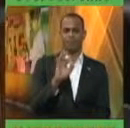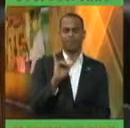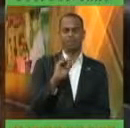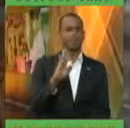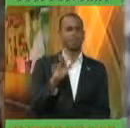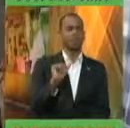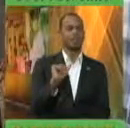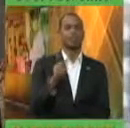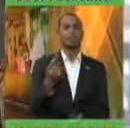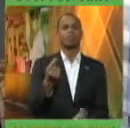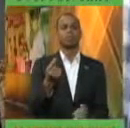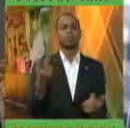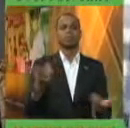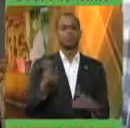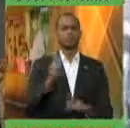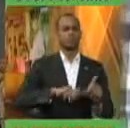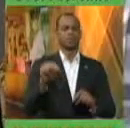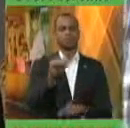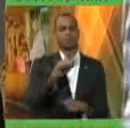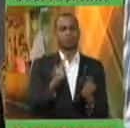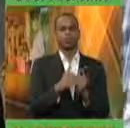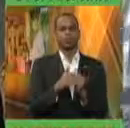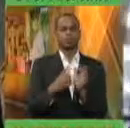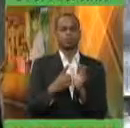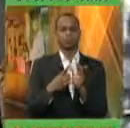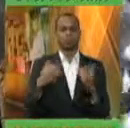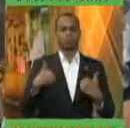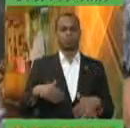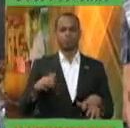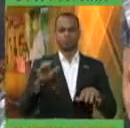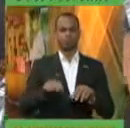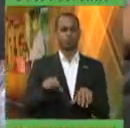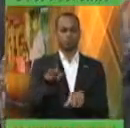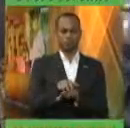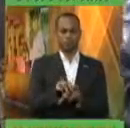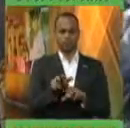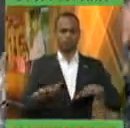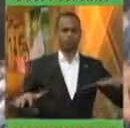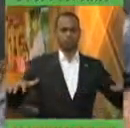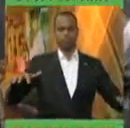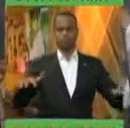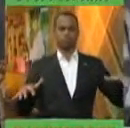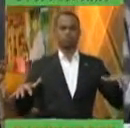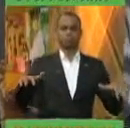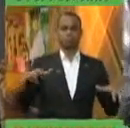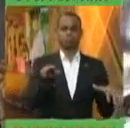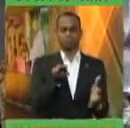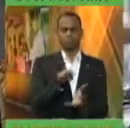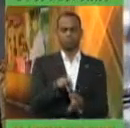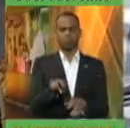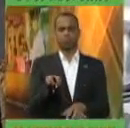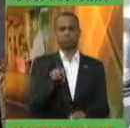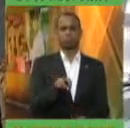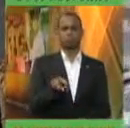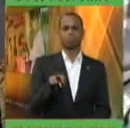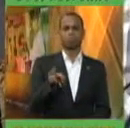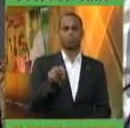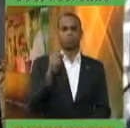a las personas con movilidad reducida acceder al área de playa a una silla que tiene una serie de flotadores cierto entonces